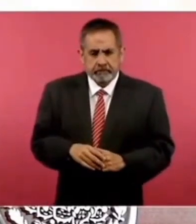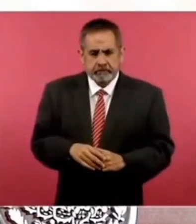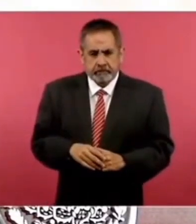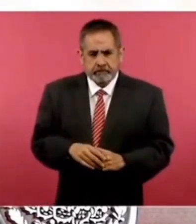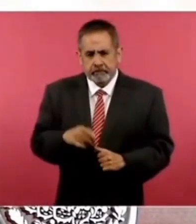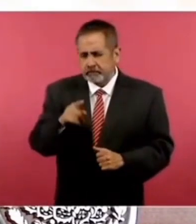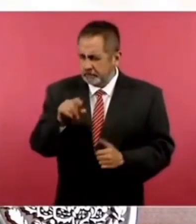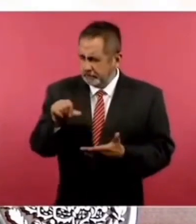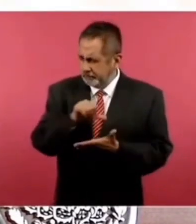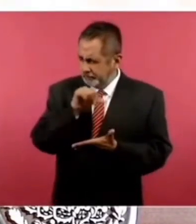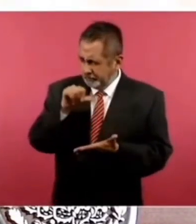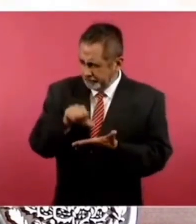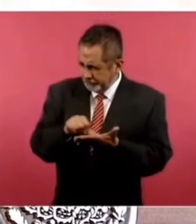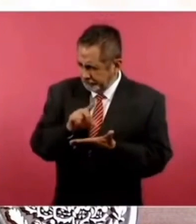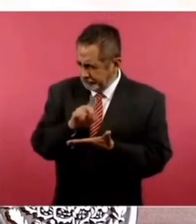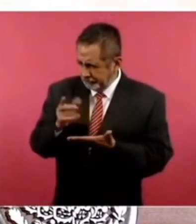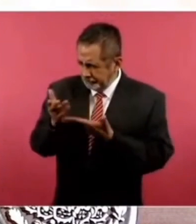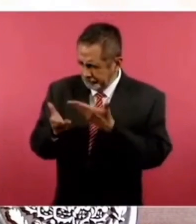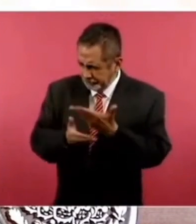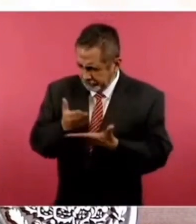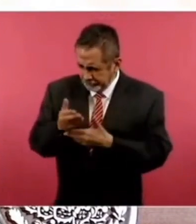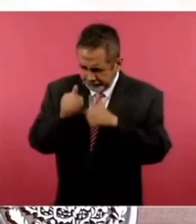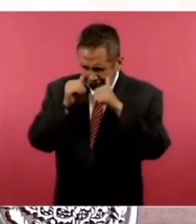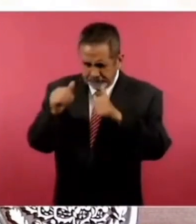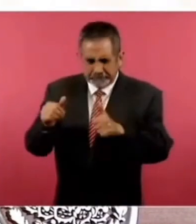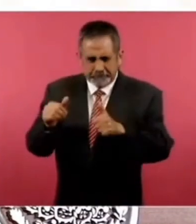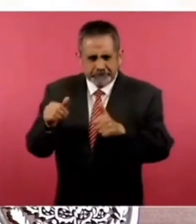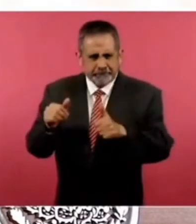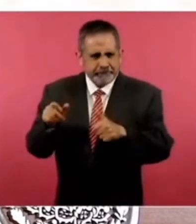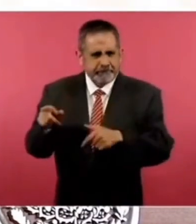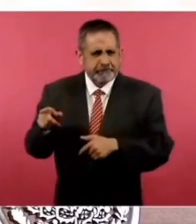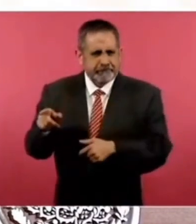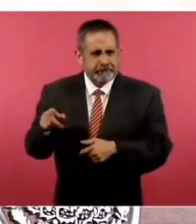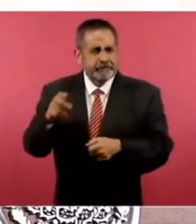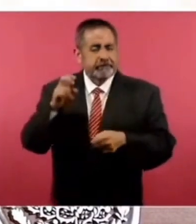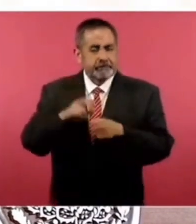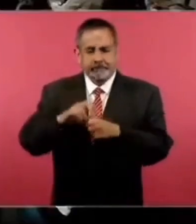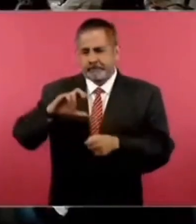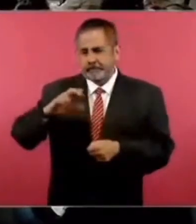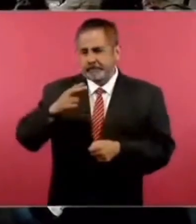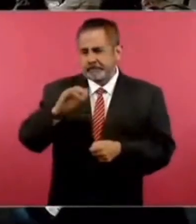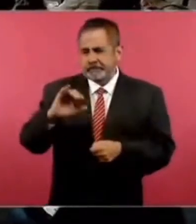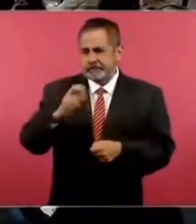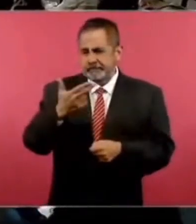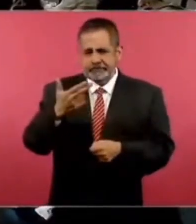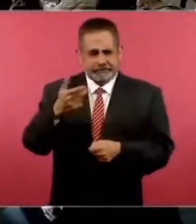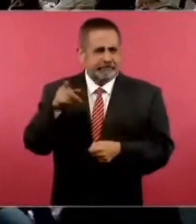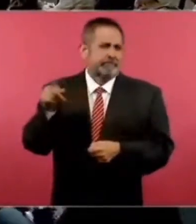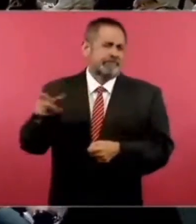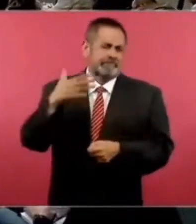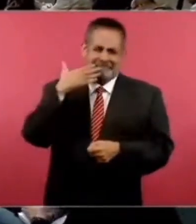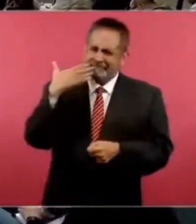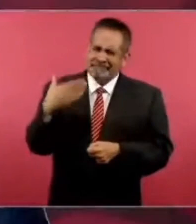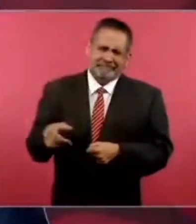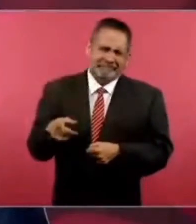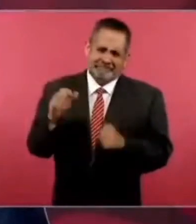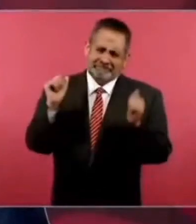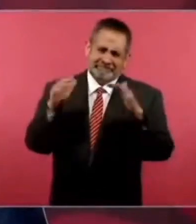centro de servicio a visitantes en Chichén Itzá va a ser